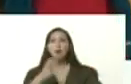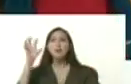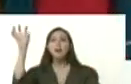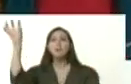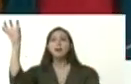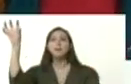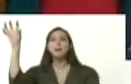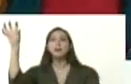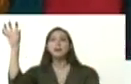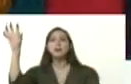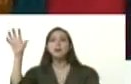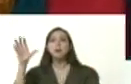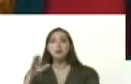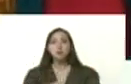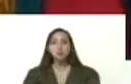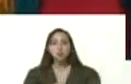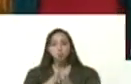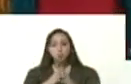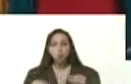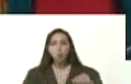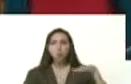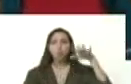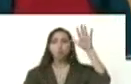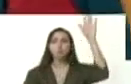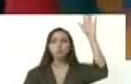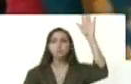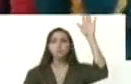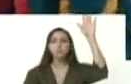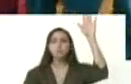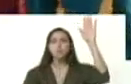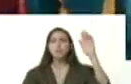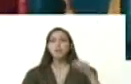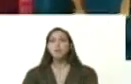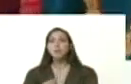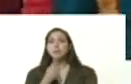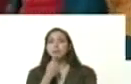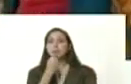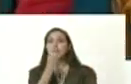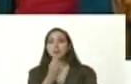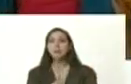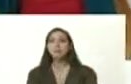Y repitamos todos, los compañeros, hermanos, hermanas, por favor.